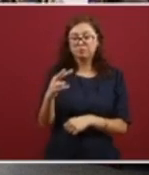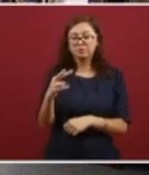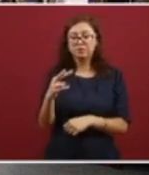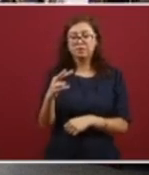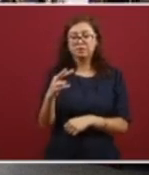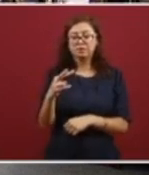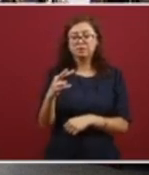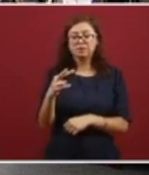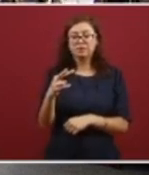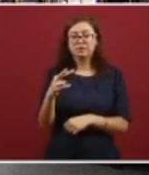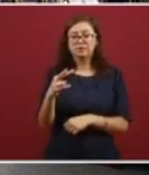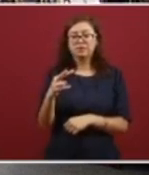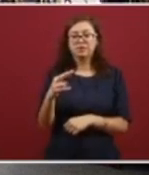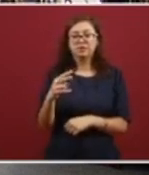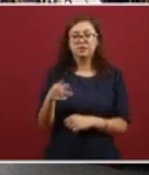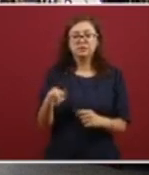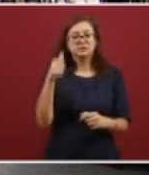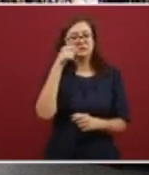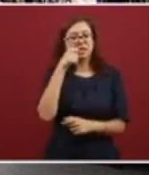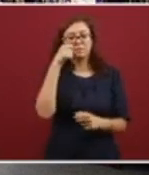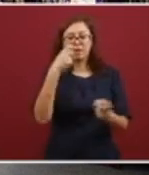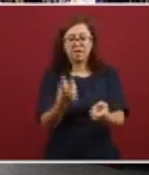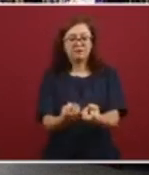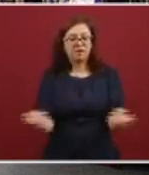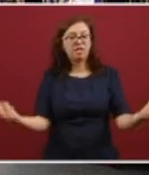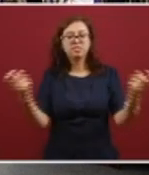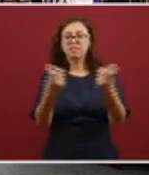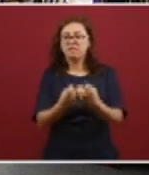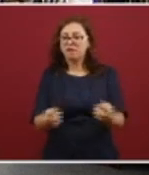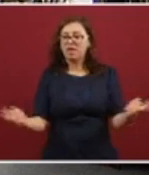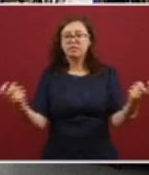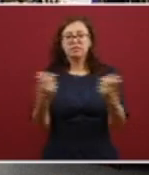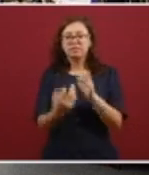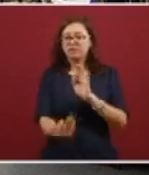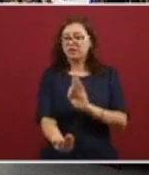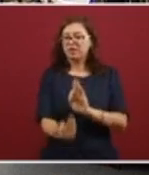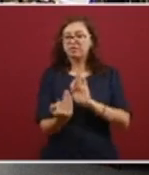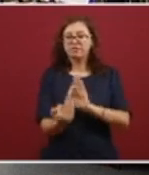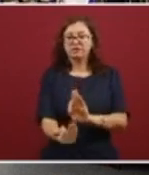donde los que más preguntan son los de adelante.